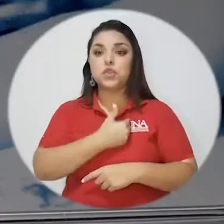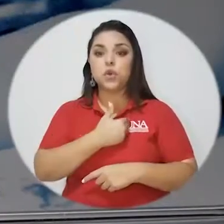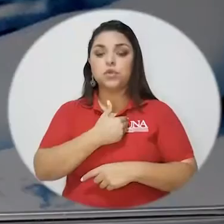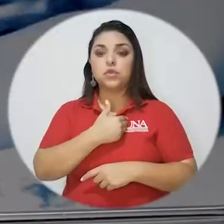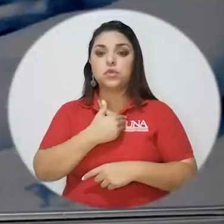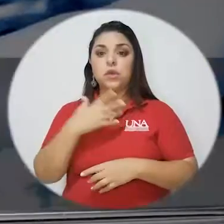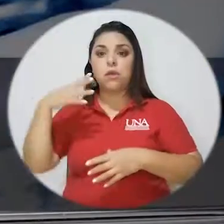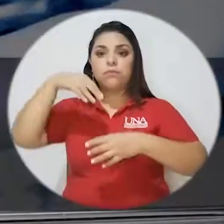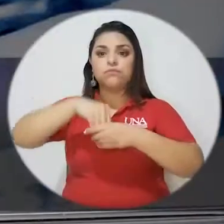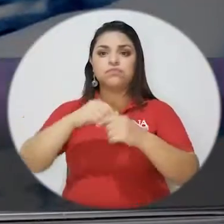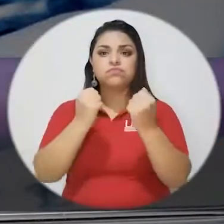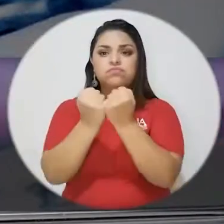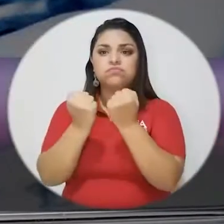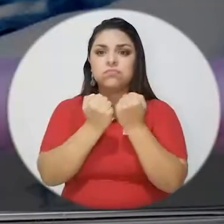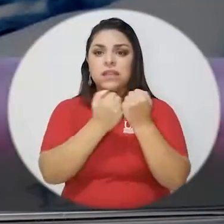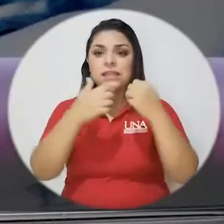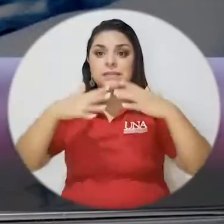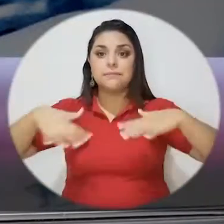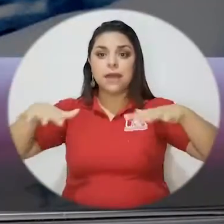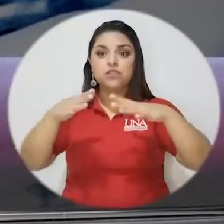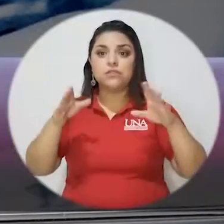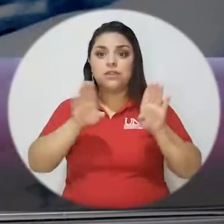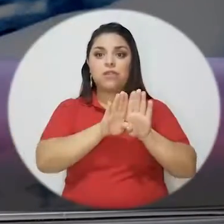en espacios cerrados sin ventilación,